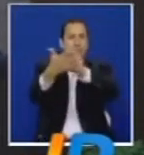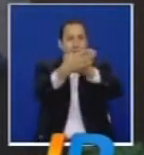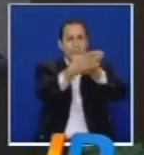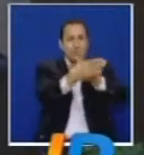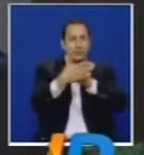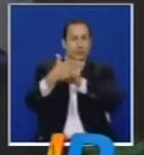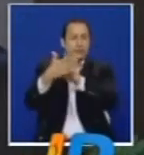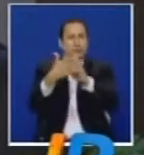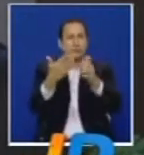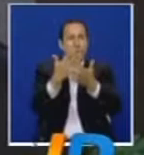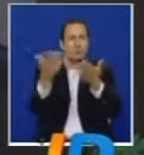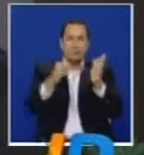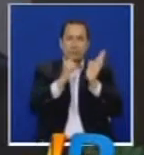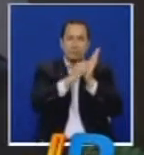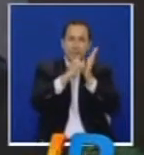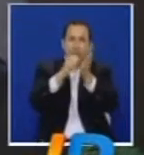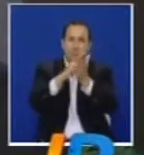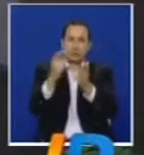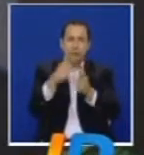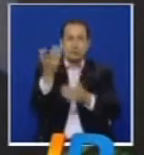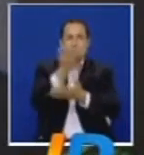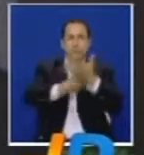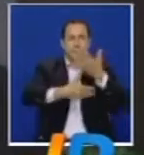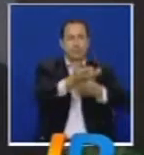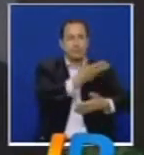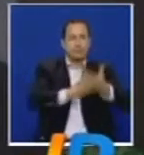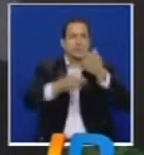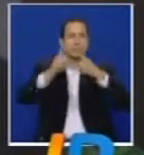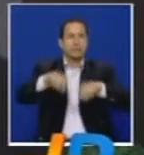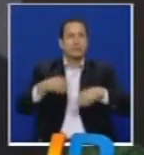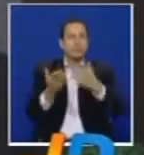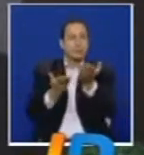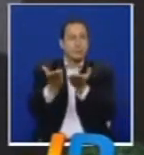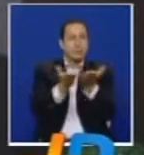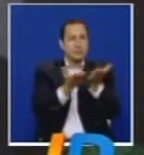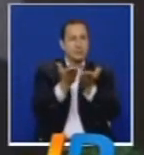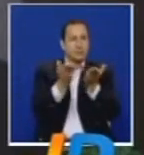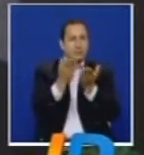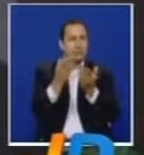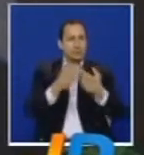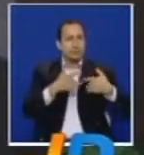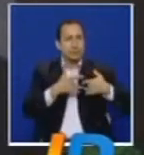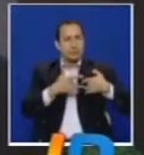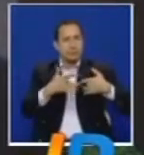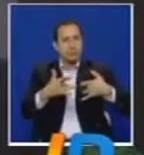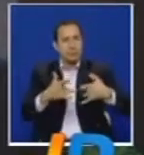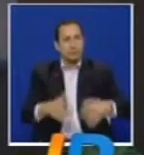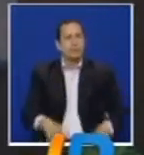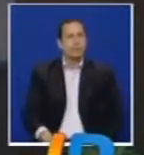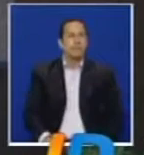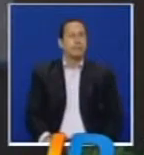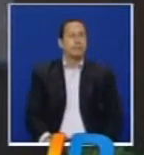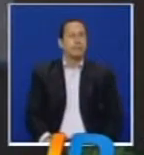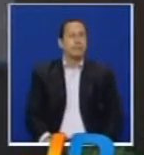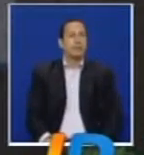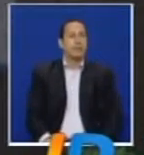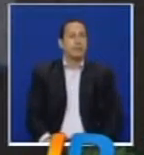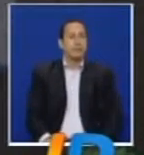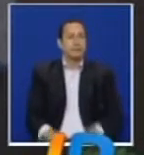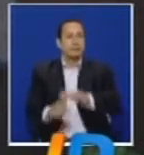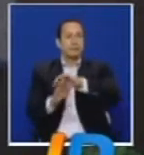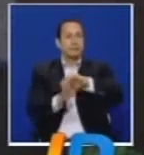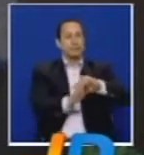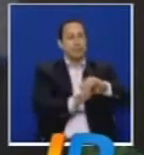sector, compartiendo el Evangelio y compartiendo nuestro servicio y nuestra labor humanitaria allí. Por el lado de